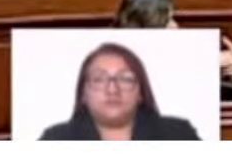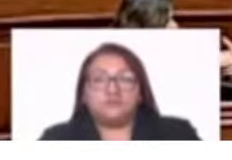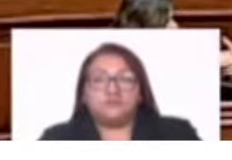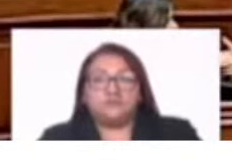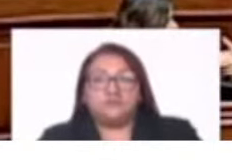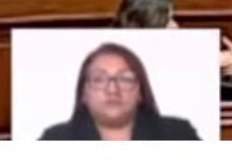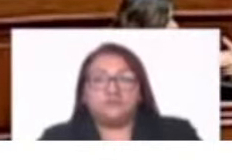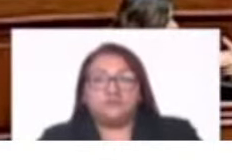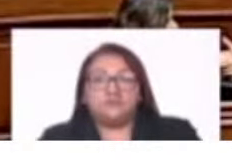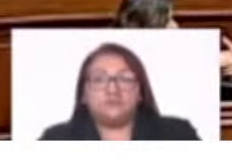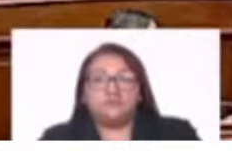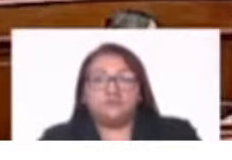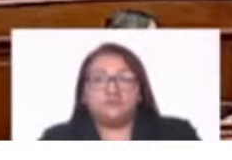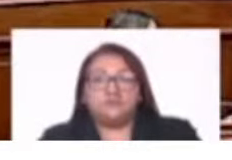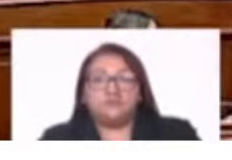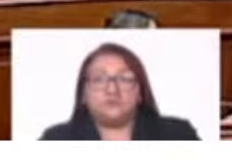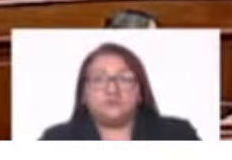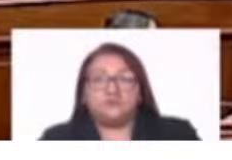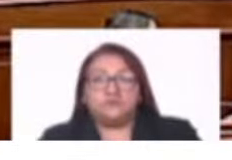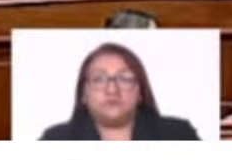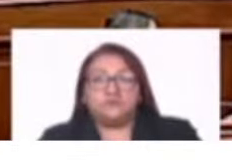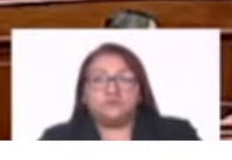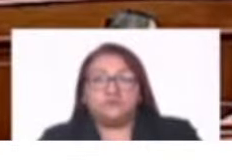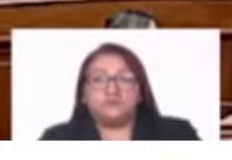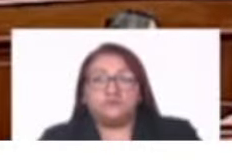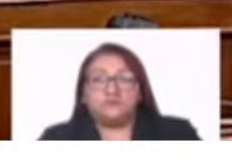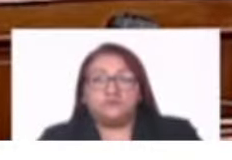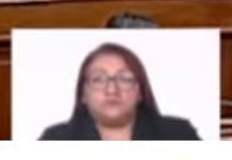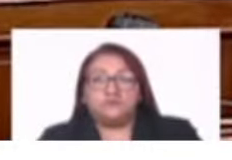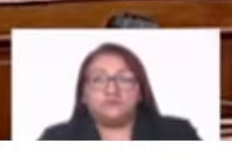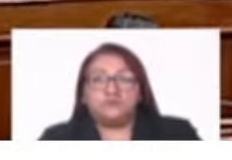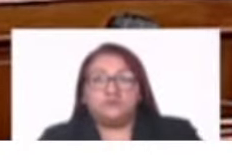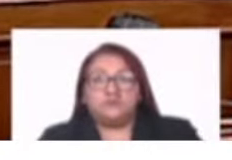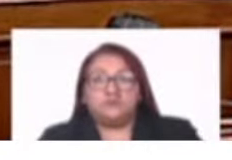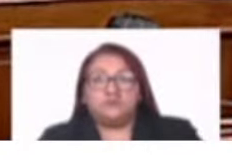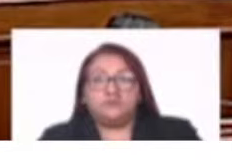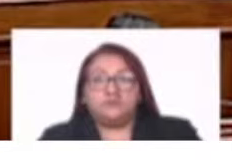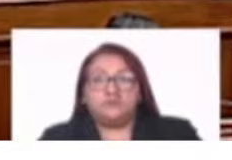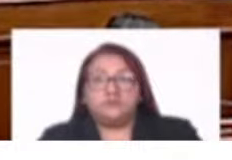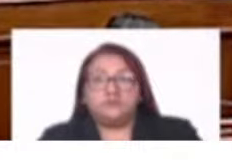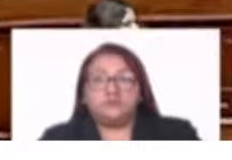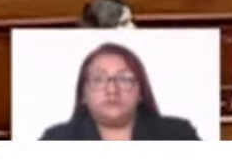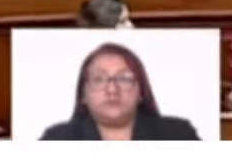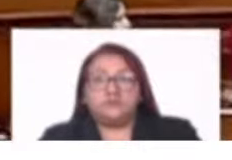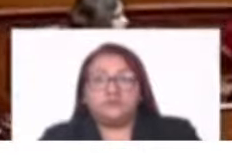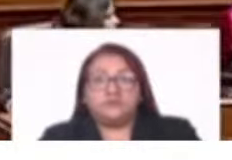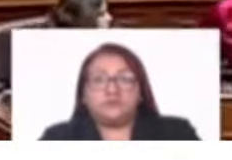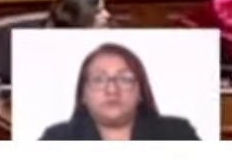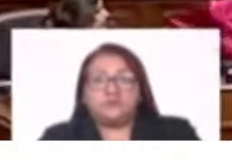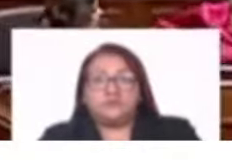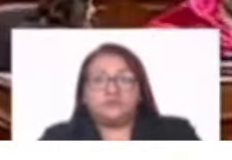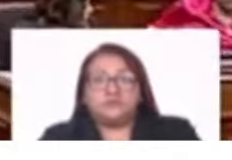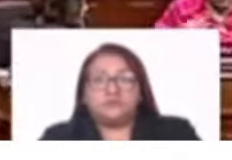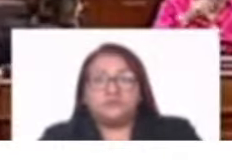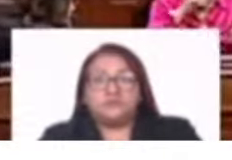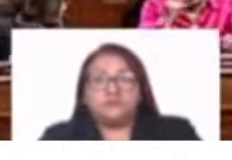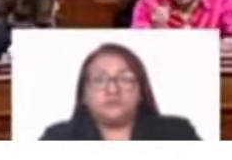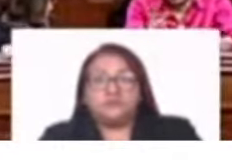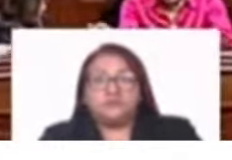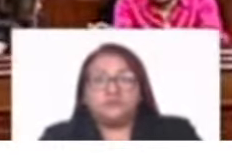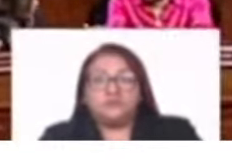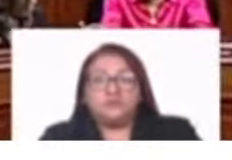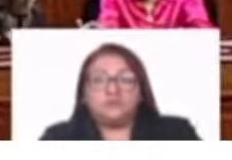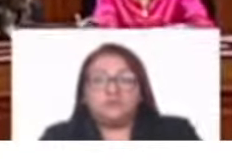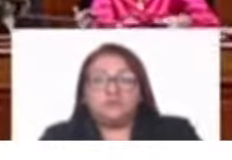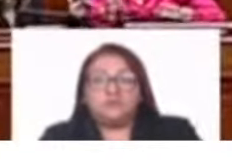Finanzas para sustentar los proyectos de ley de presupuesto, de endeudamiento y de equilibrio financiero del sector público para